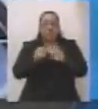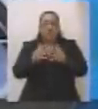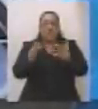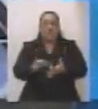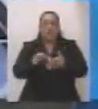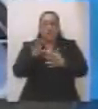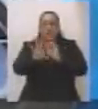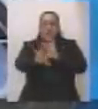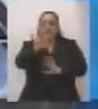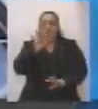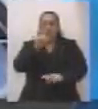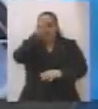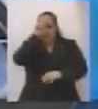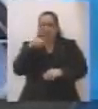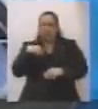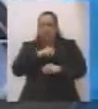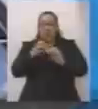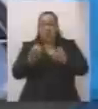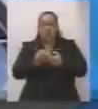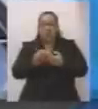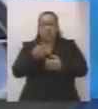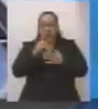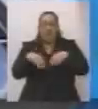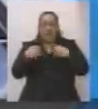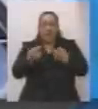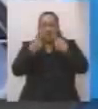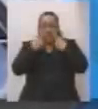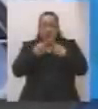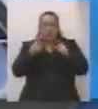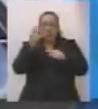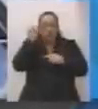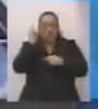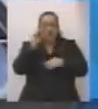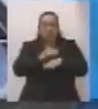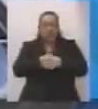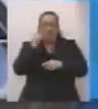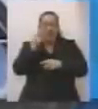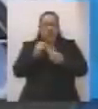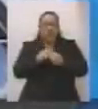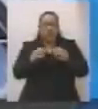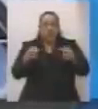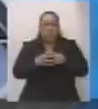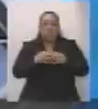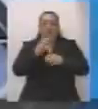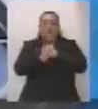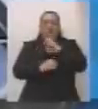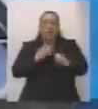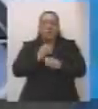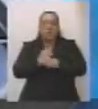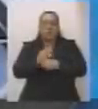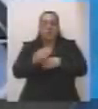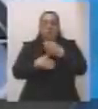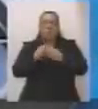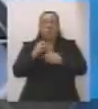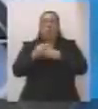deferencia al elegir al Perú y a nuestro Parlamento para dar a conocer su teoría sobre las razones de la paradoja de la globalización